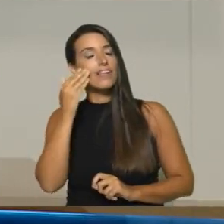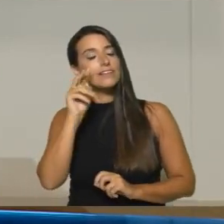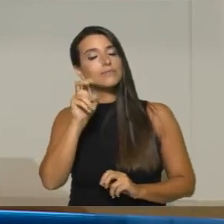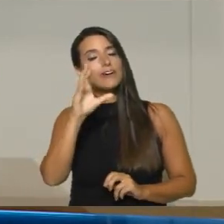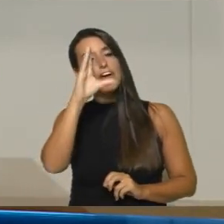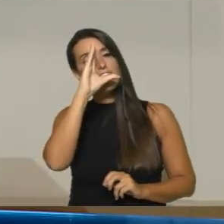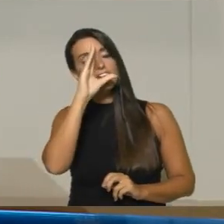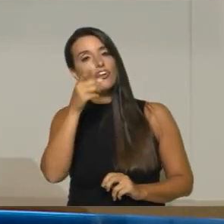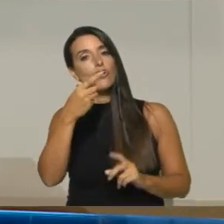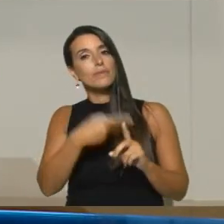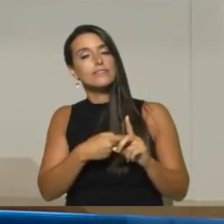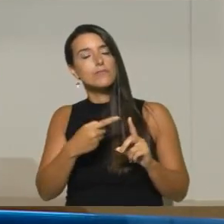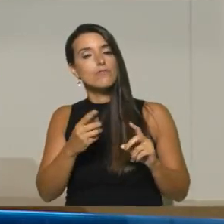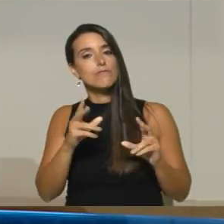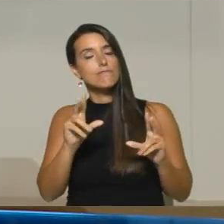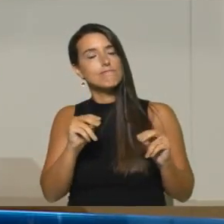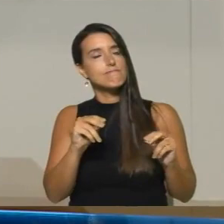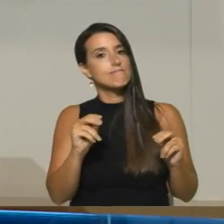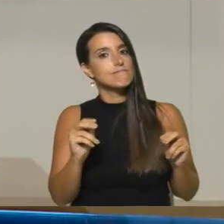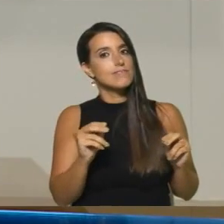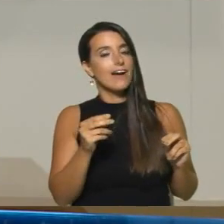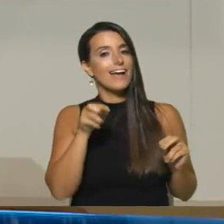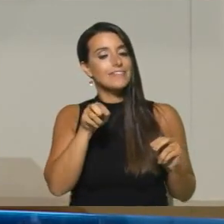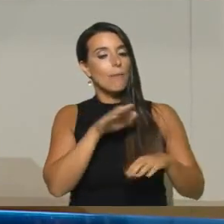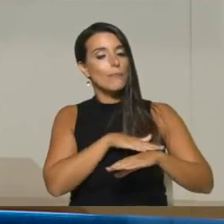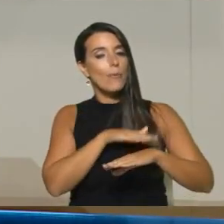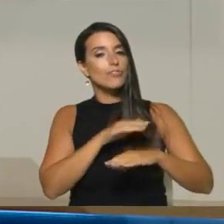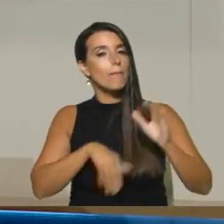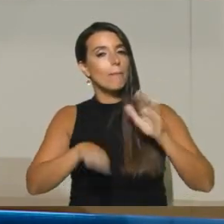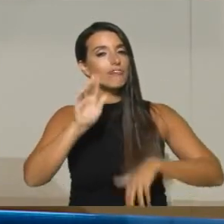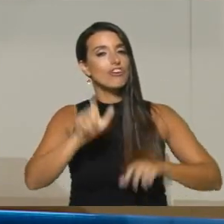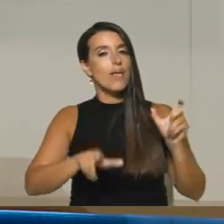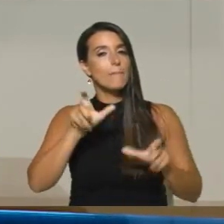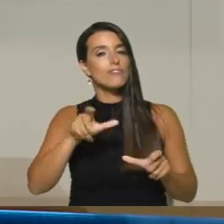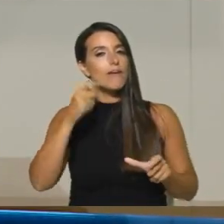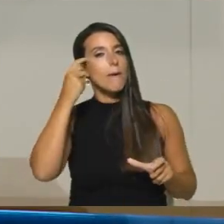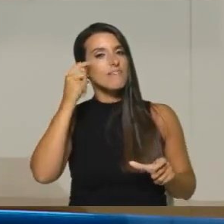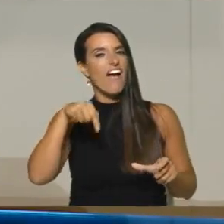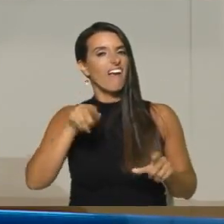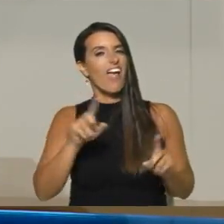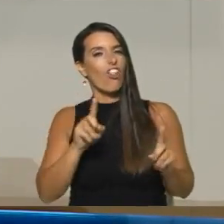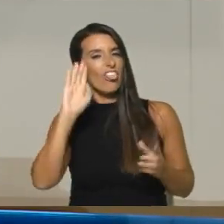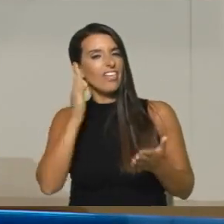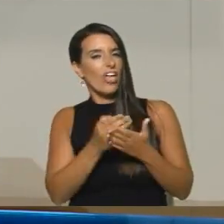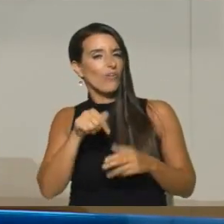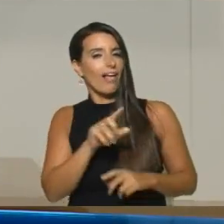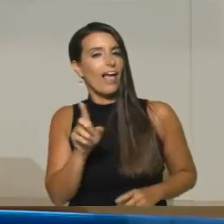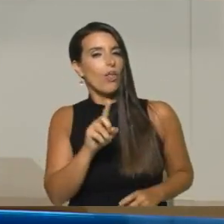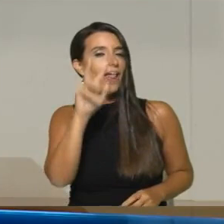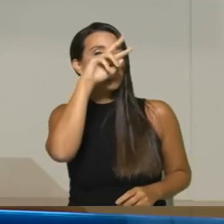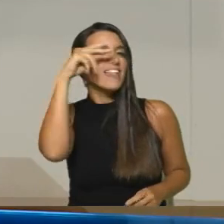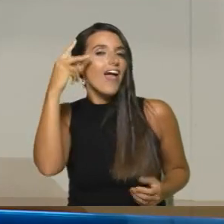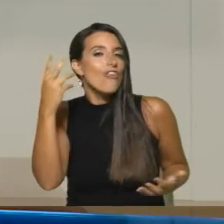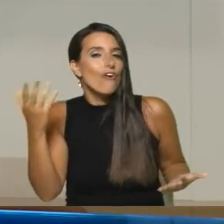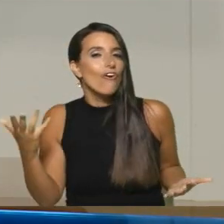bastante increíble te voy a decir una cosita con eso yo creo que hasta ese momento en la mayoría de la gente seguía pensando acá no va a pasar era pleno verano